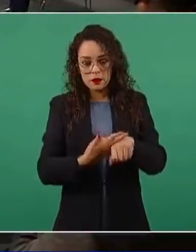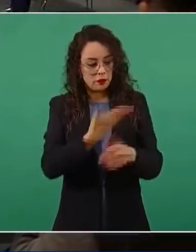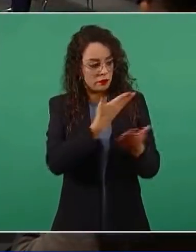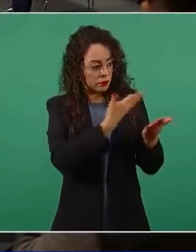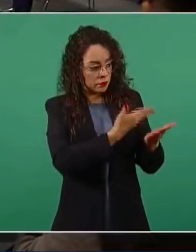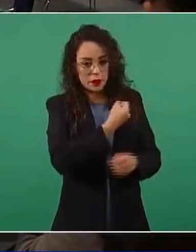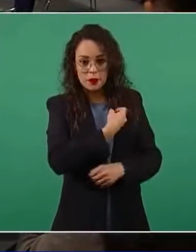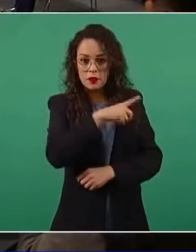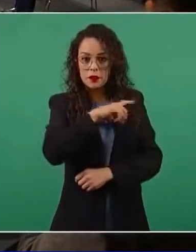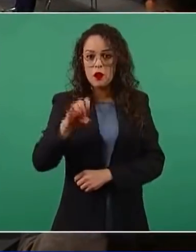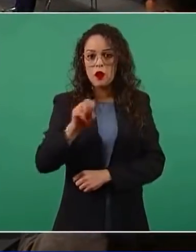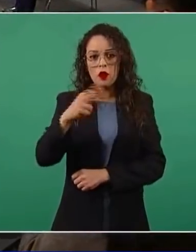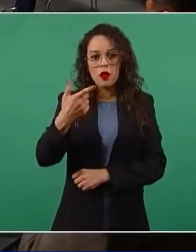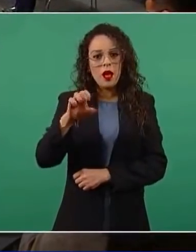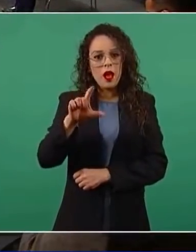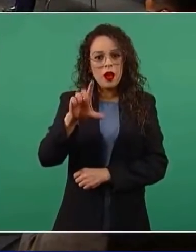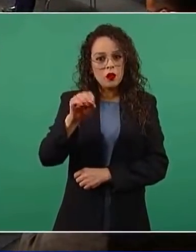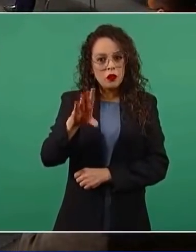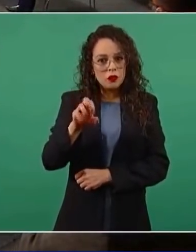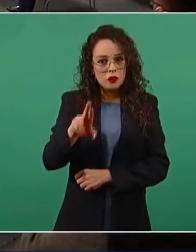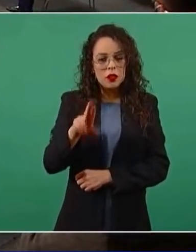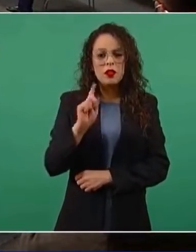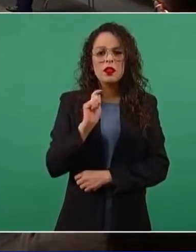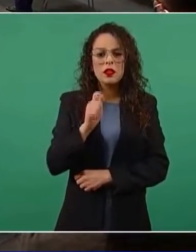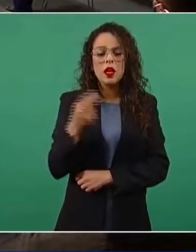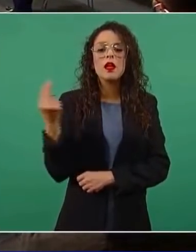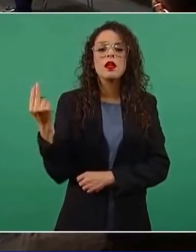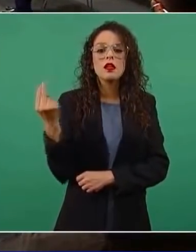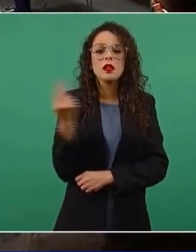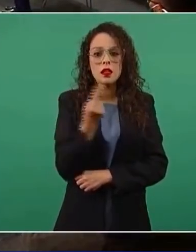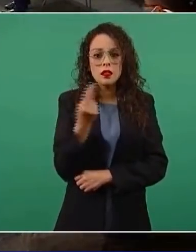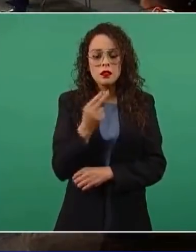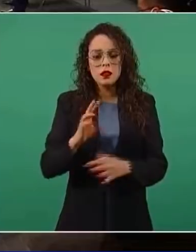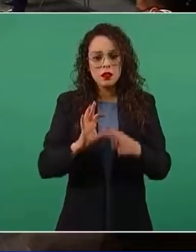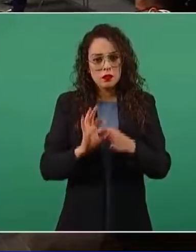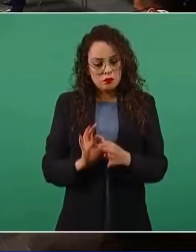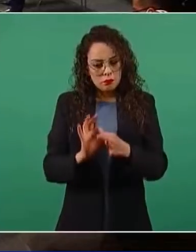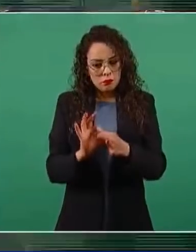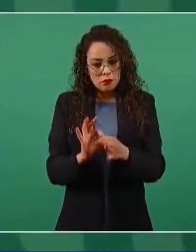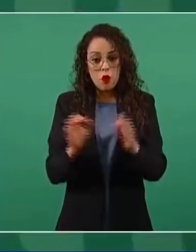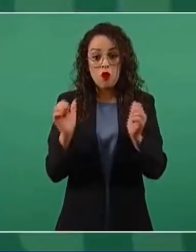Alcocer, que establezca relación con el secretario